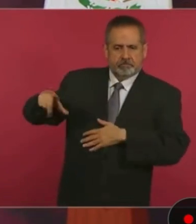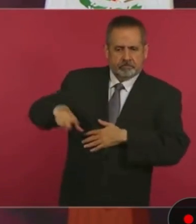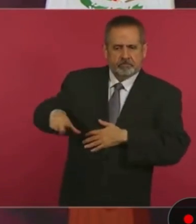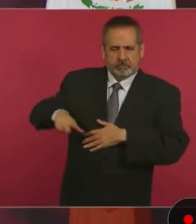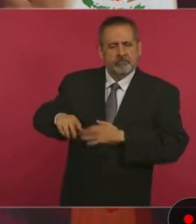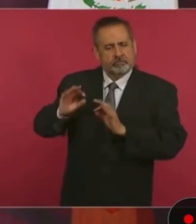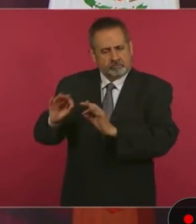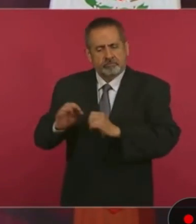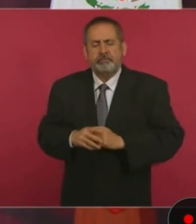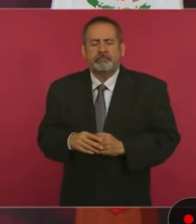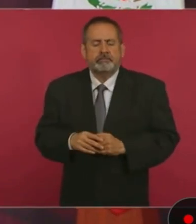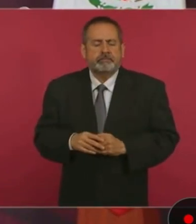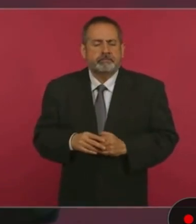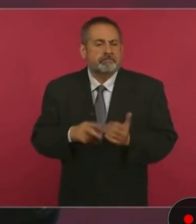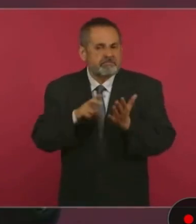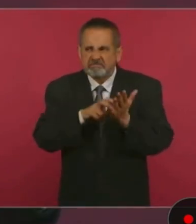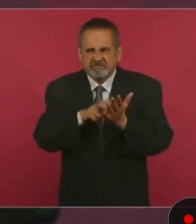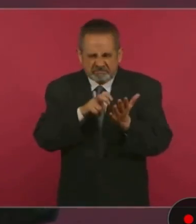y todos los bancos